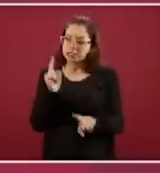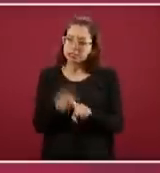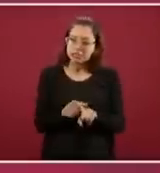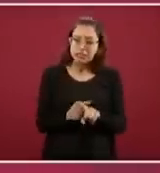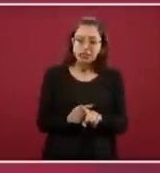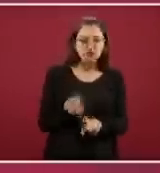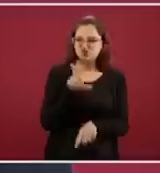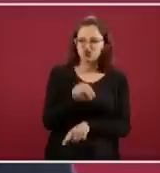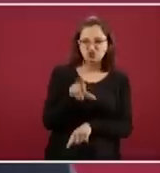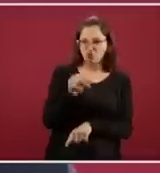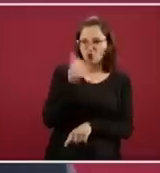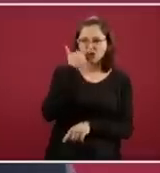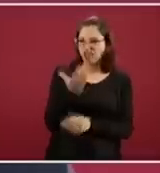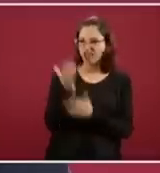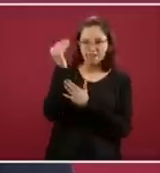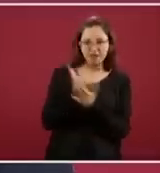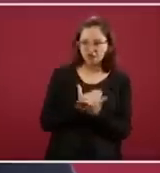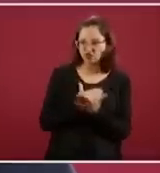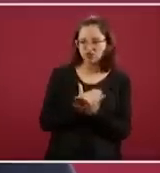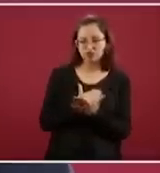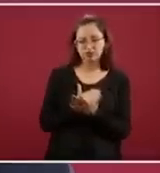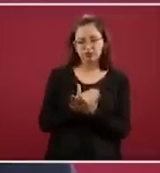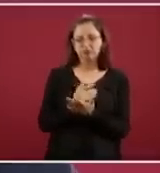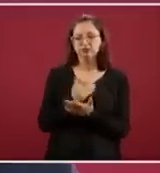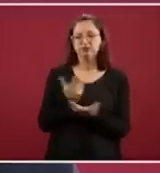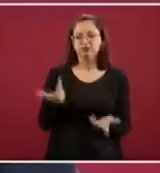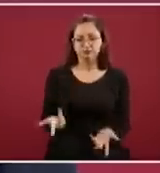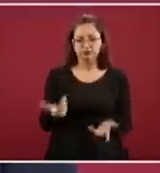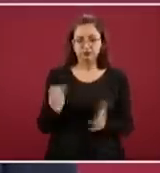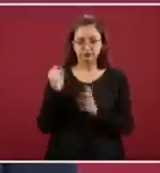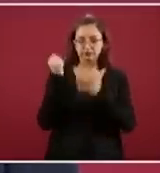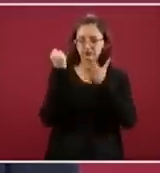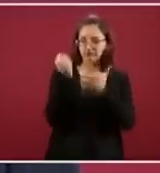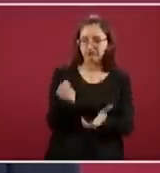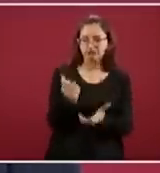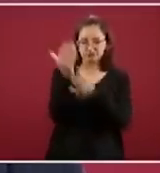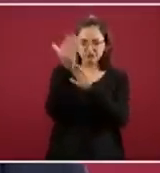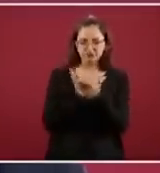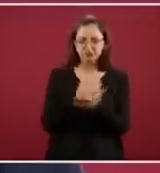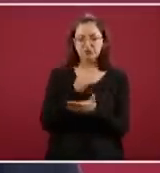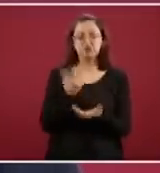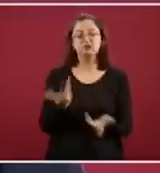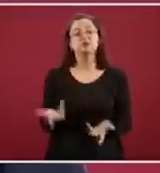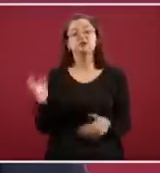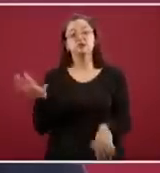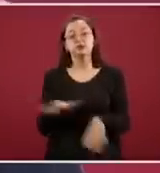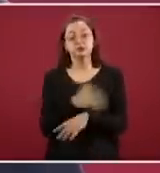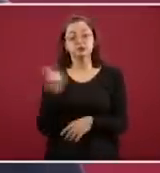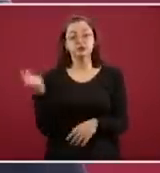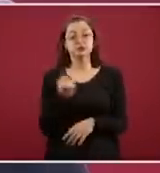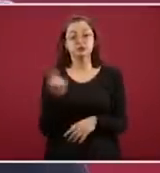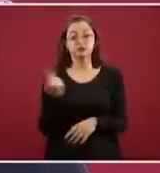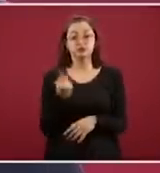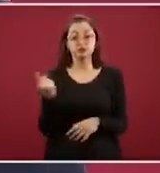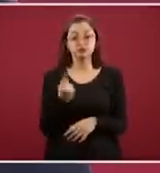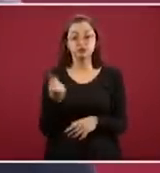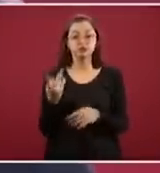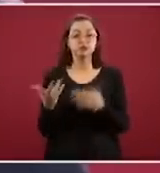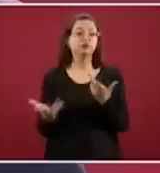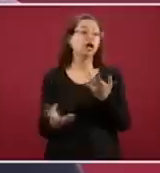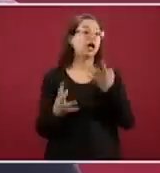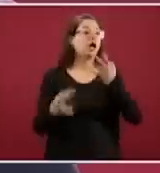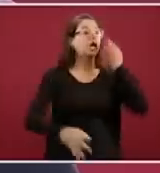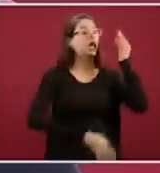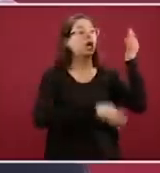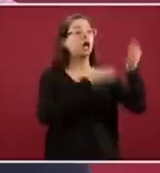en contra de que se disminuya el presupuesto para los partidos, porque luego en las